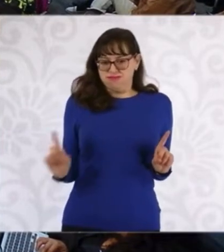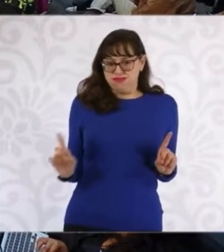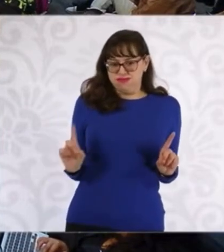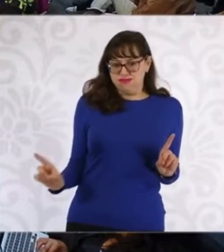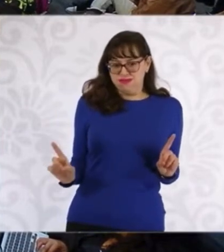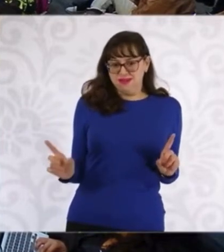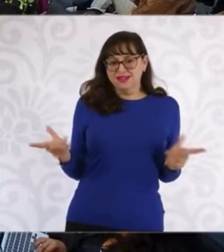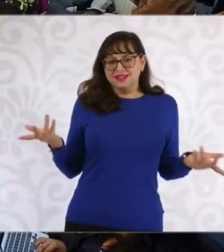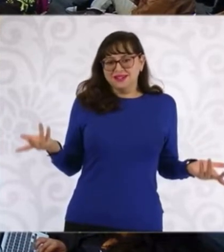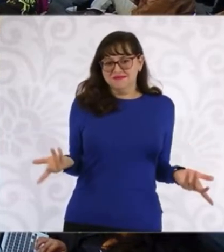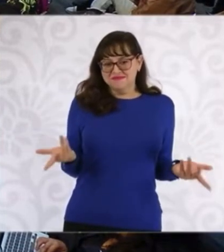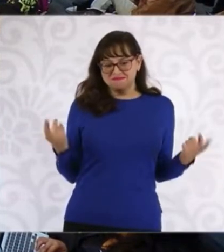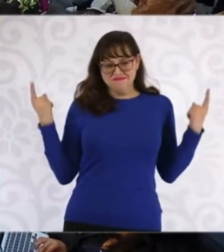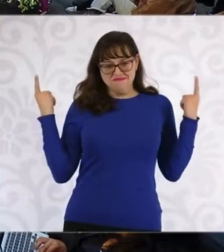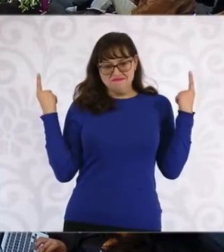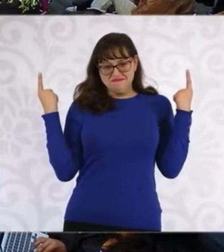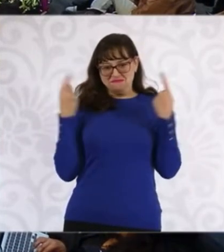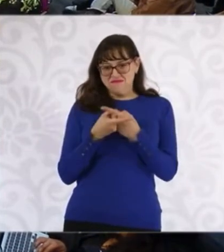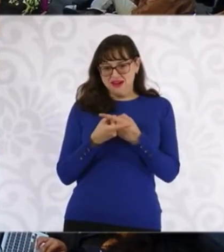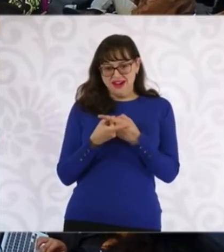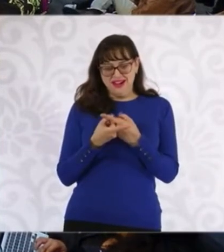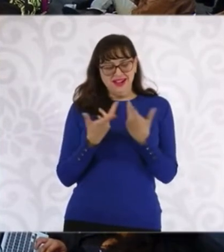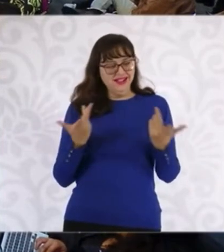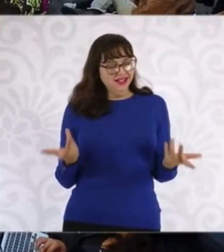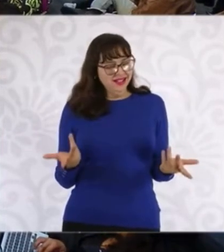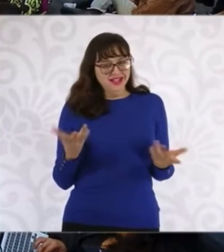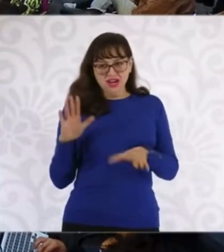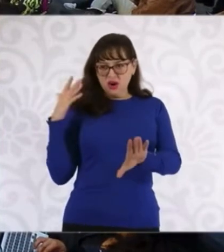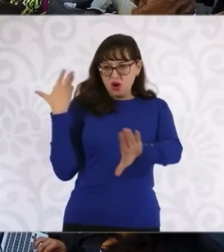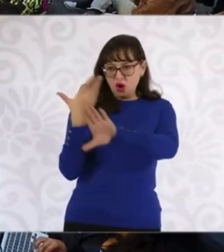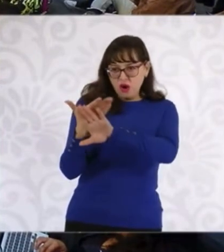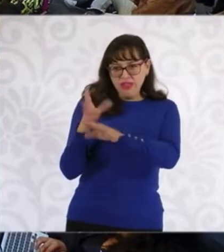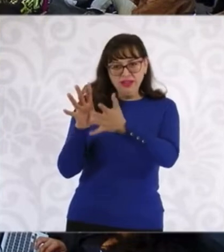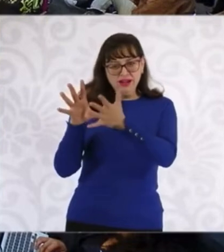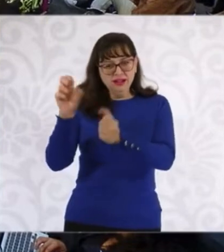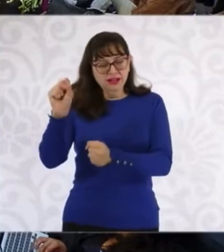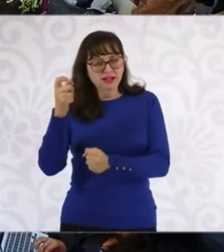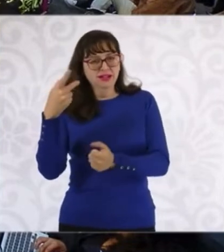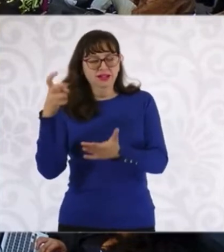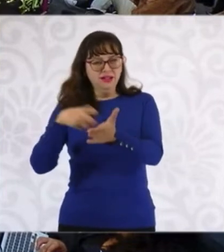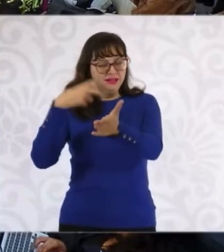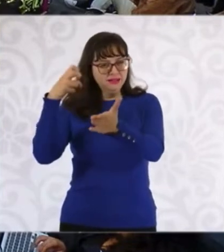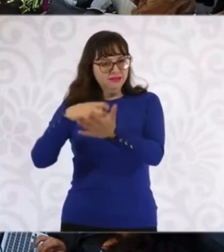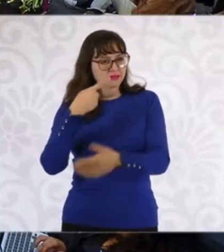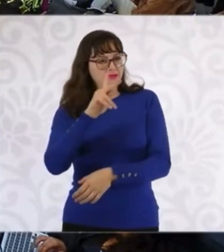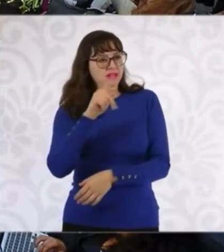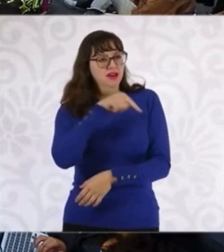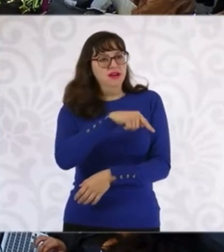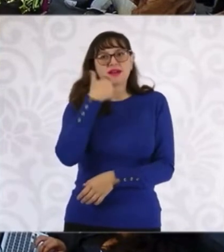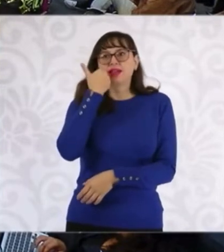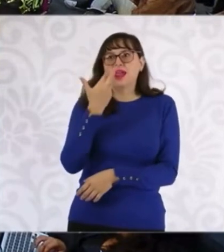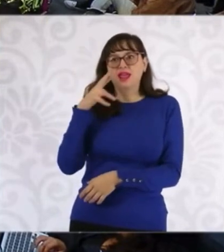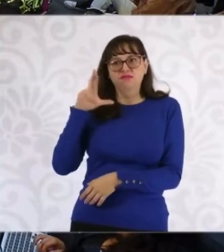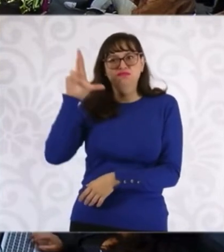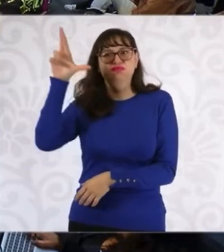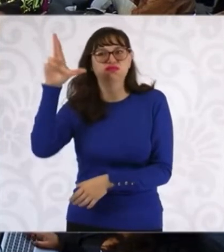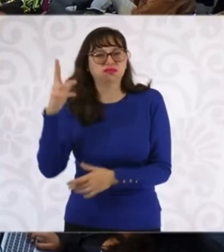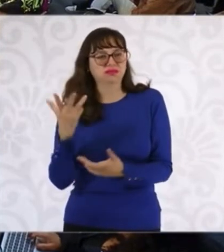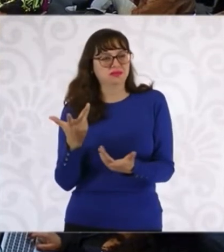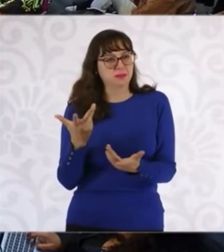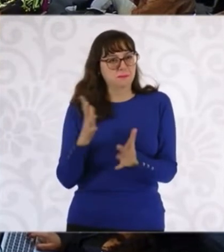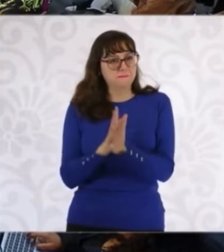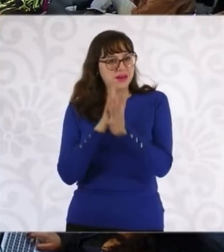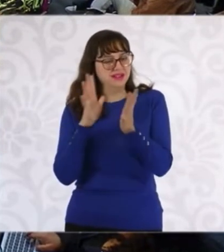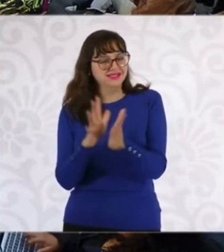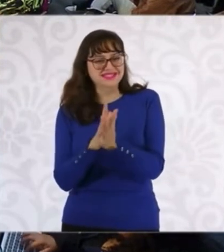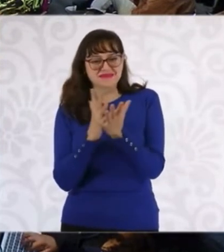en sí mismo la convalidación del conservadurismo al meter o tratar de incrustar sus perfiles dentro